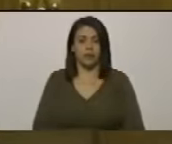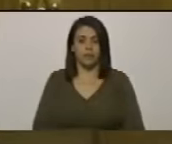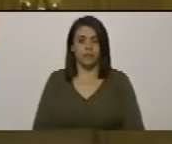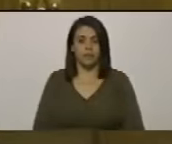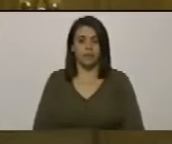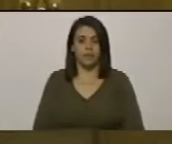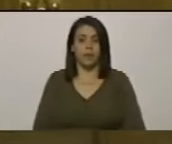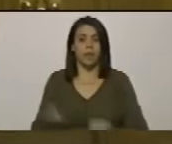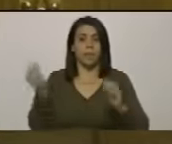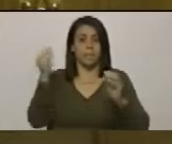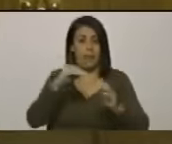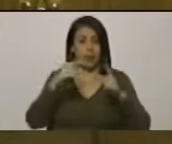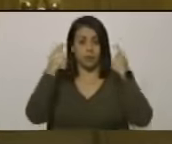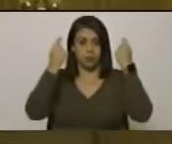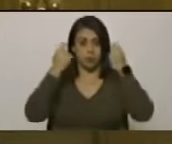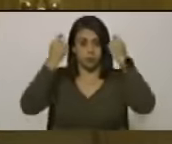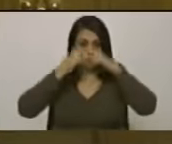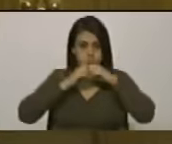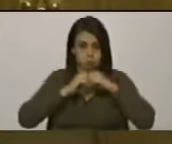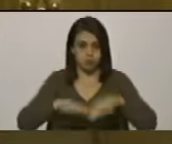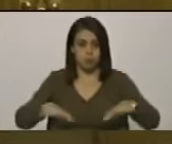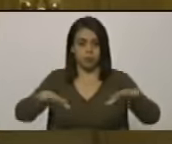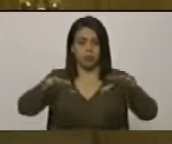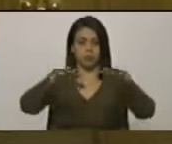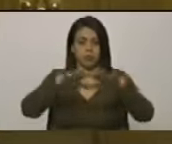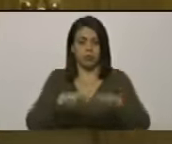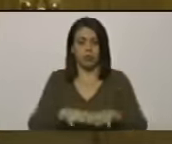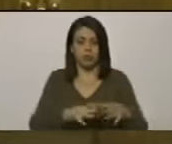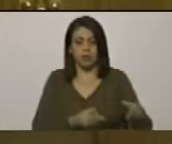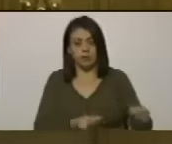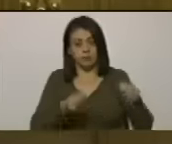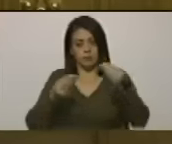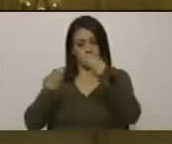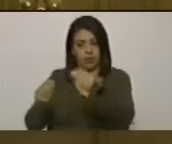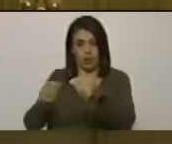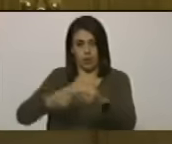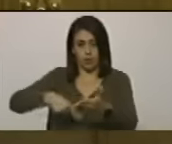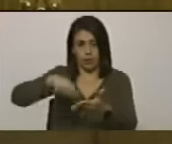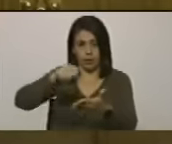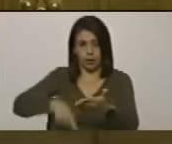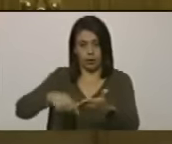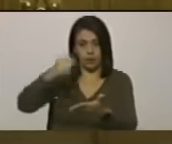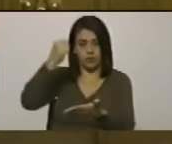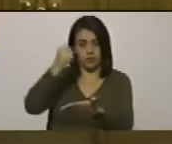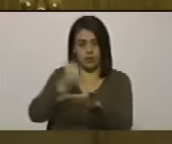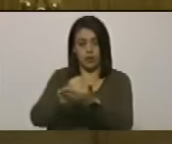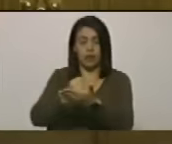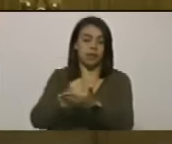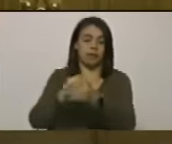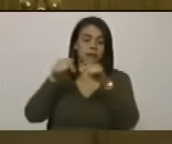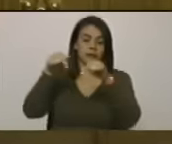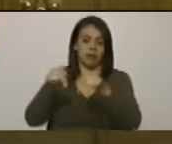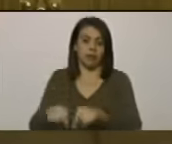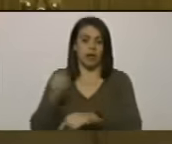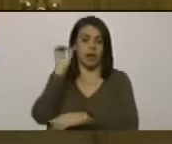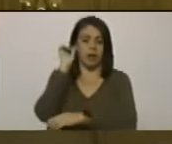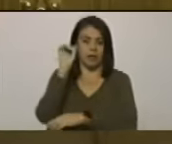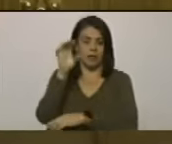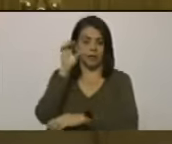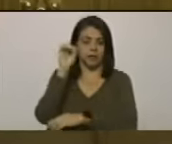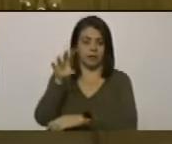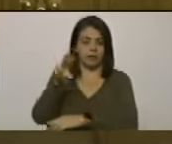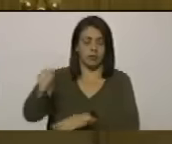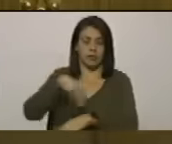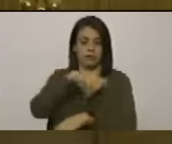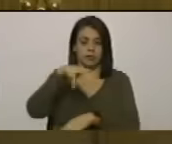y dar máxima difusión del mismo dado firmado y sellado en el Palacio